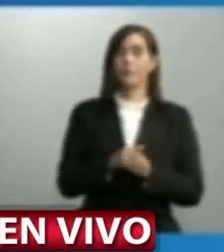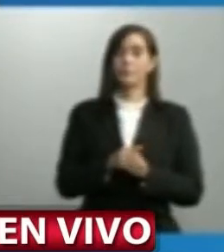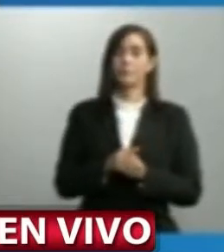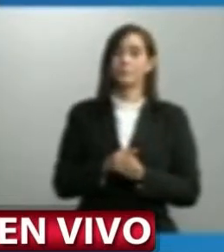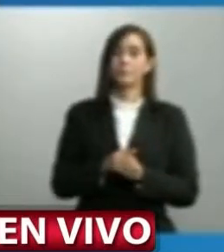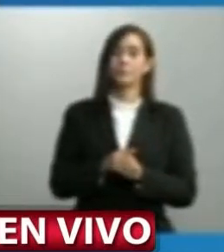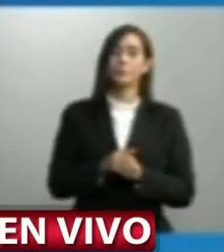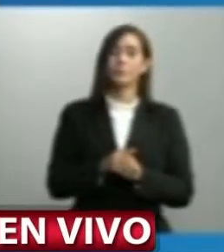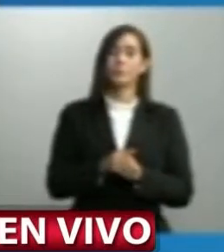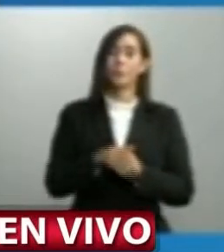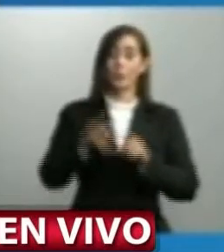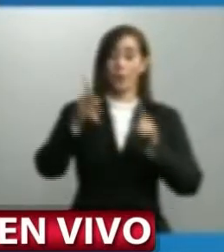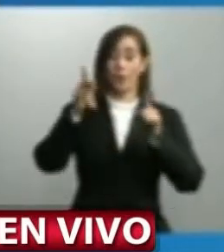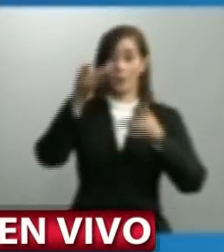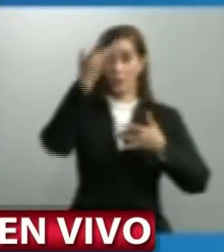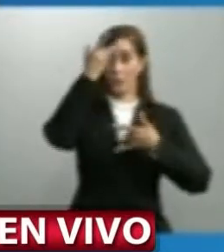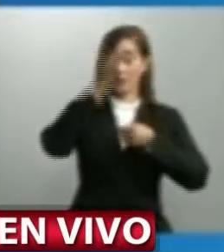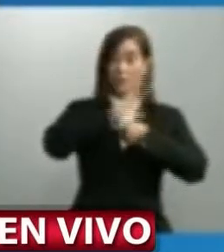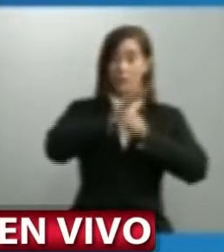activos,